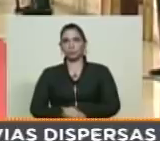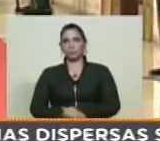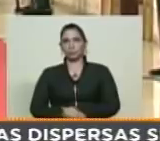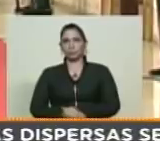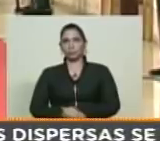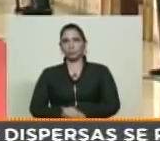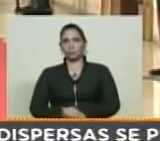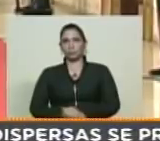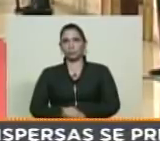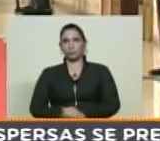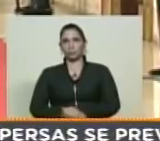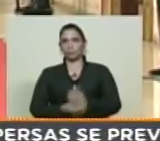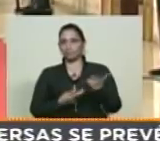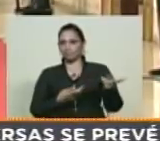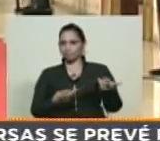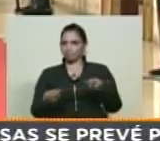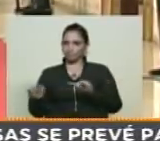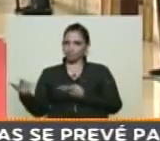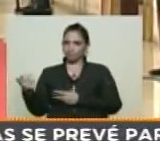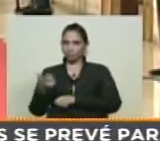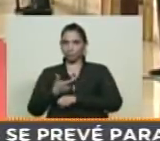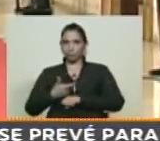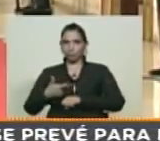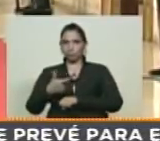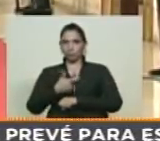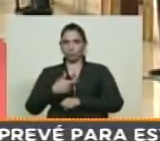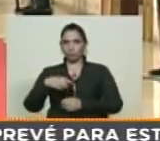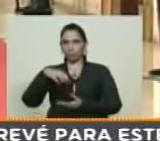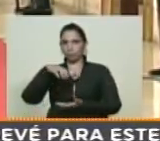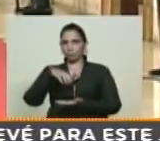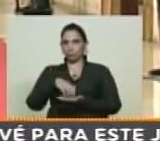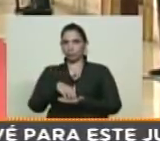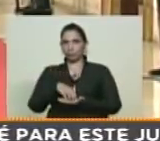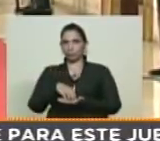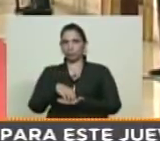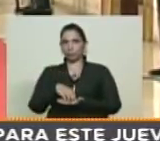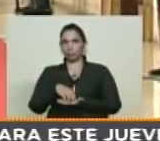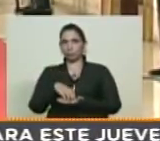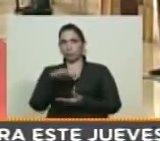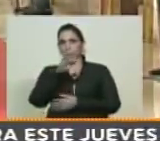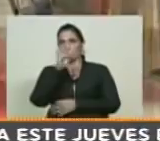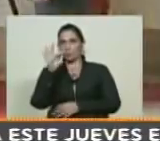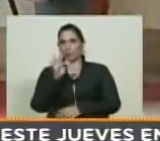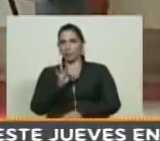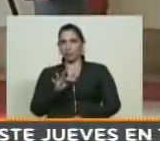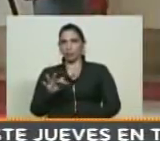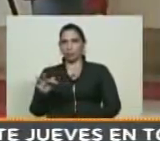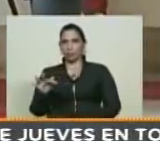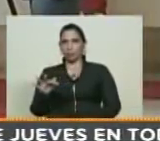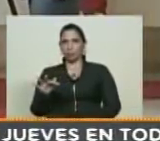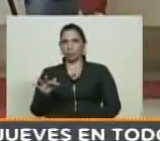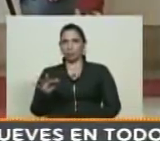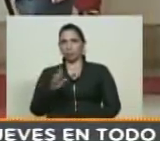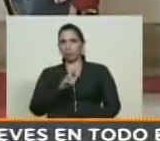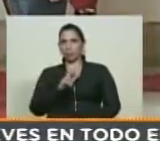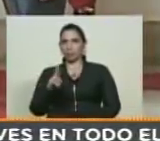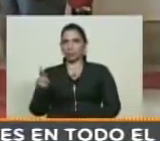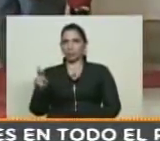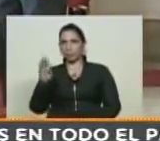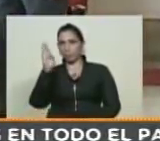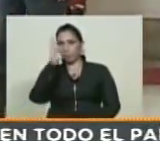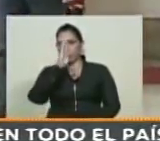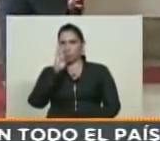estará recibiendo a la gobernadora del estado fronterizo de Roraima de la Federación de la República del Brasil,